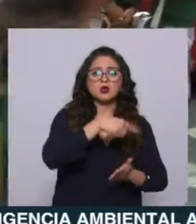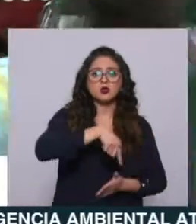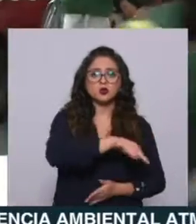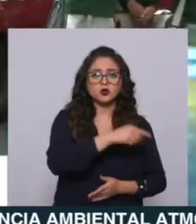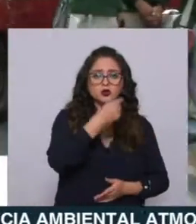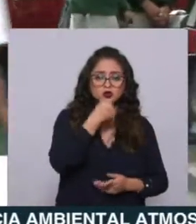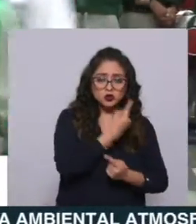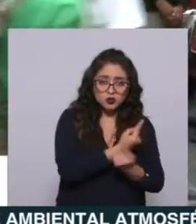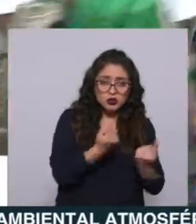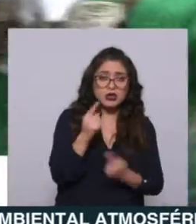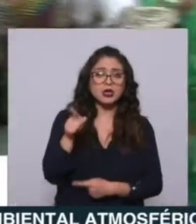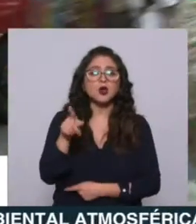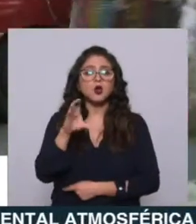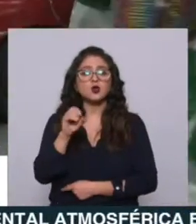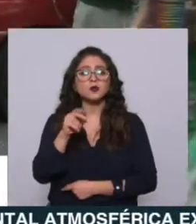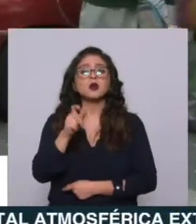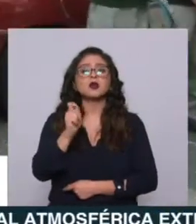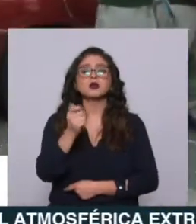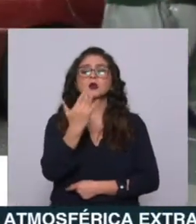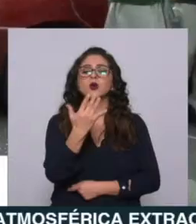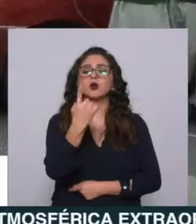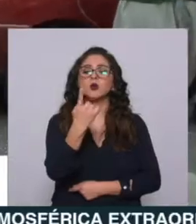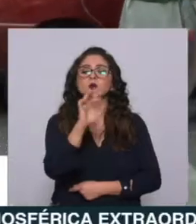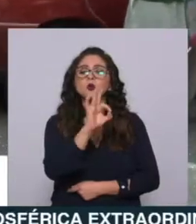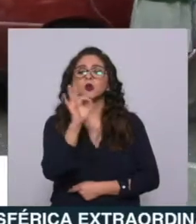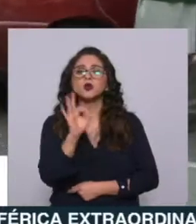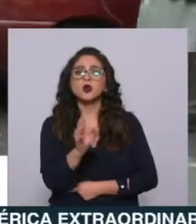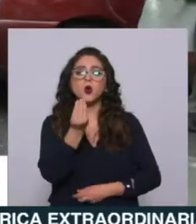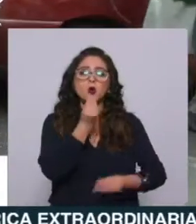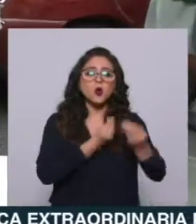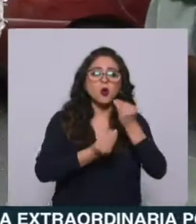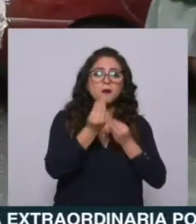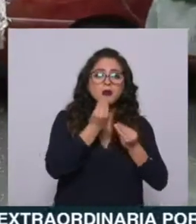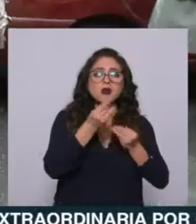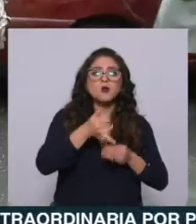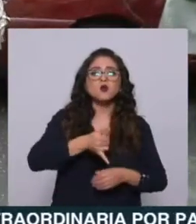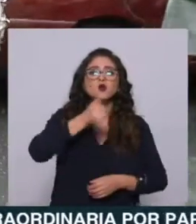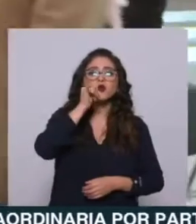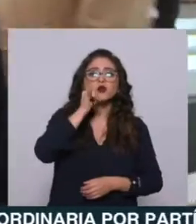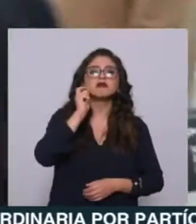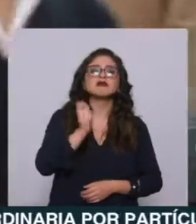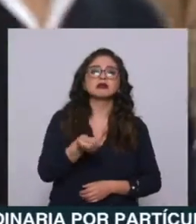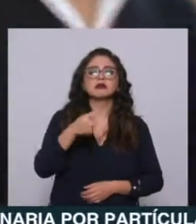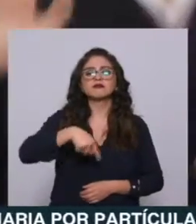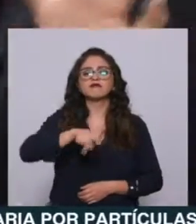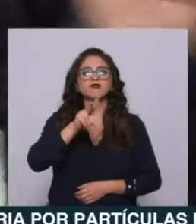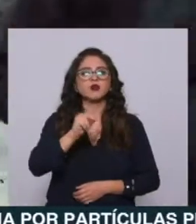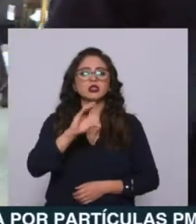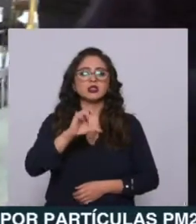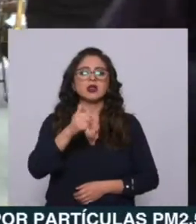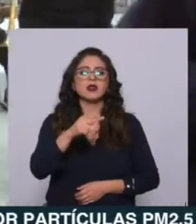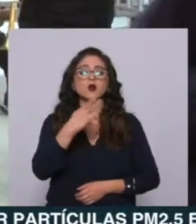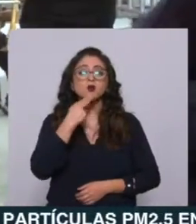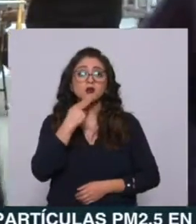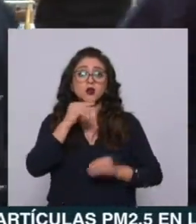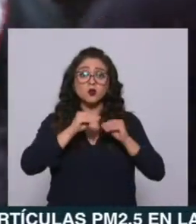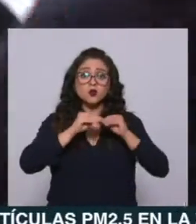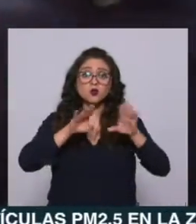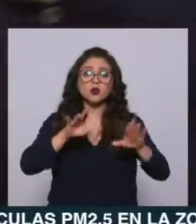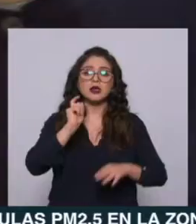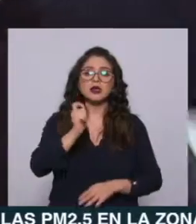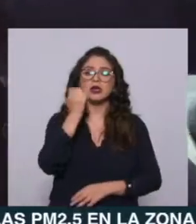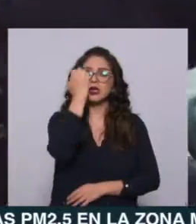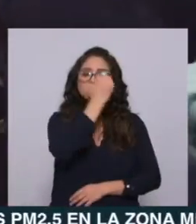Consumidor informaron que el 51% de alimentos y bebidas que se venden son chatarra. Al presentar la campaña